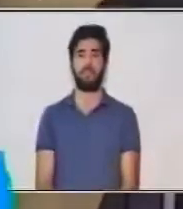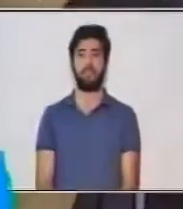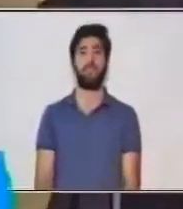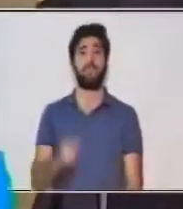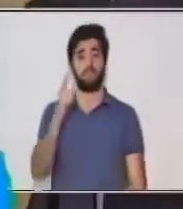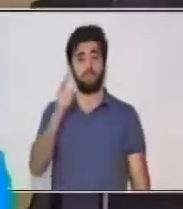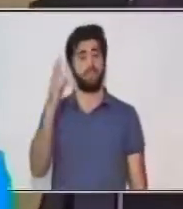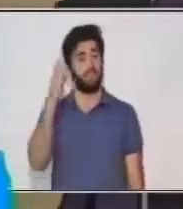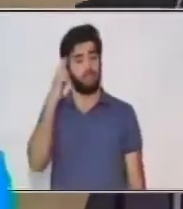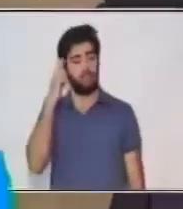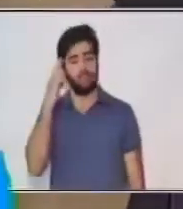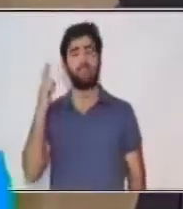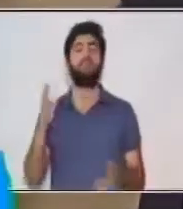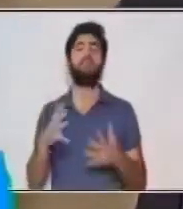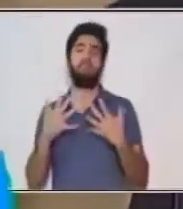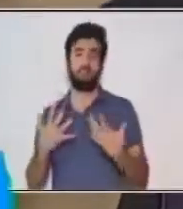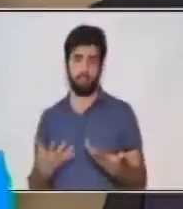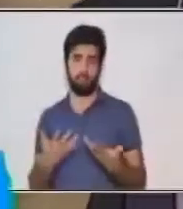Recordemos